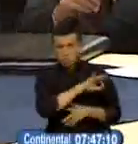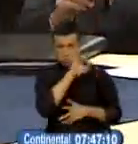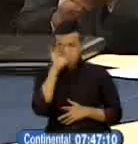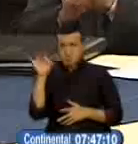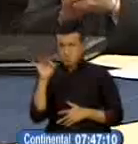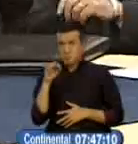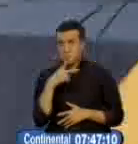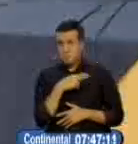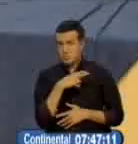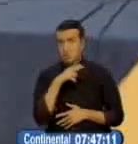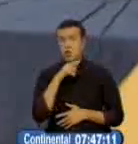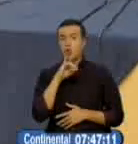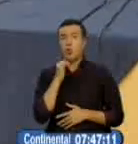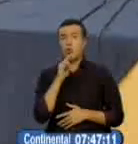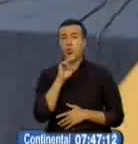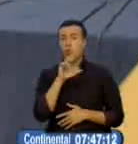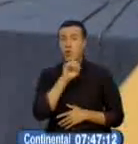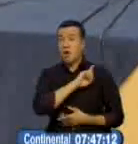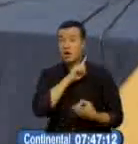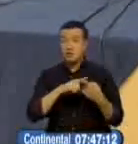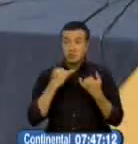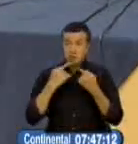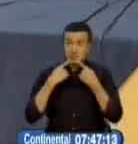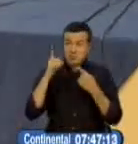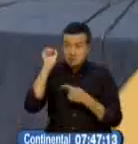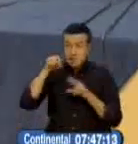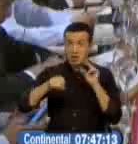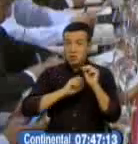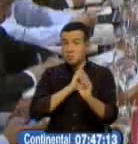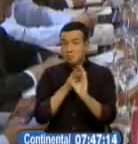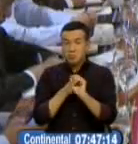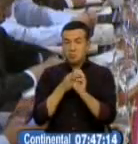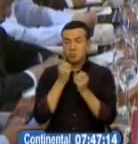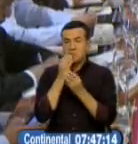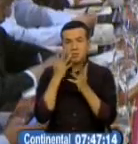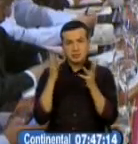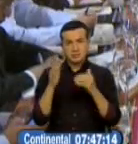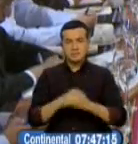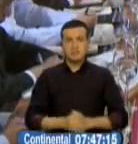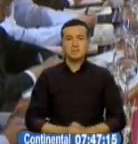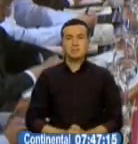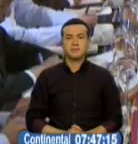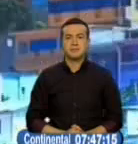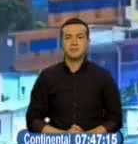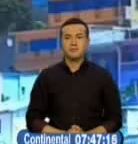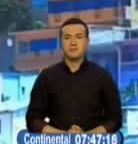Julio César Trujillo, quien aún no ha dado a conocer su posición personal. Alex Llanos, Ecuador TV.